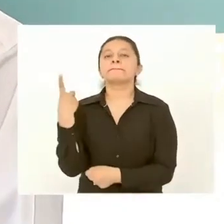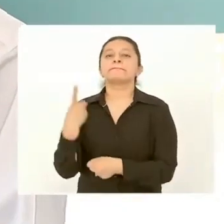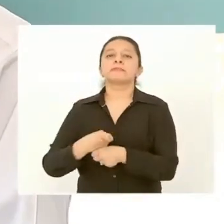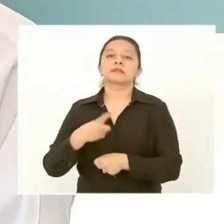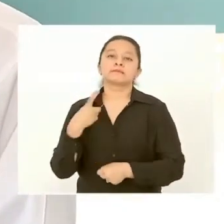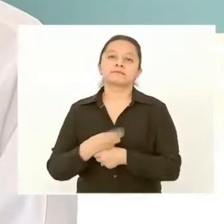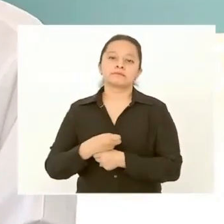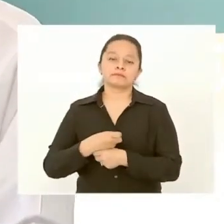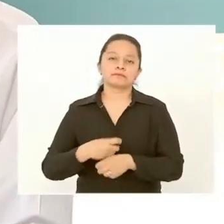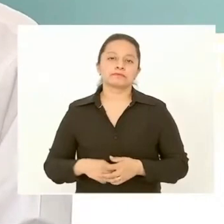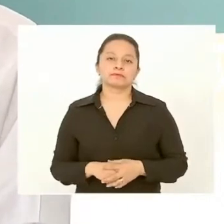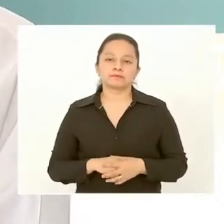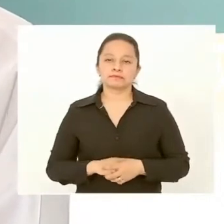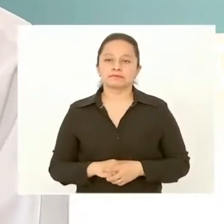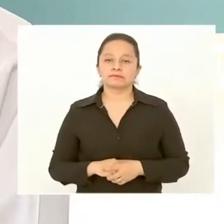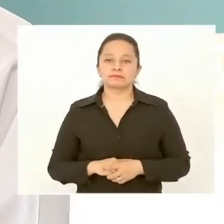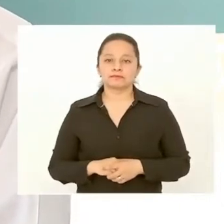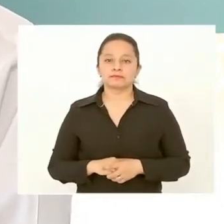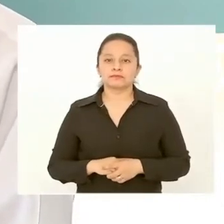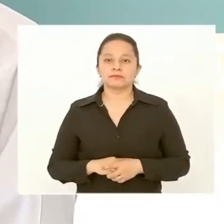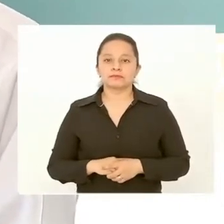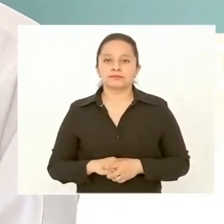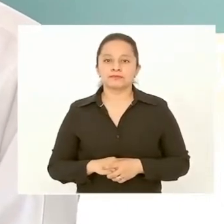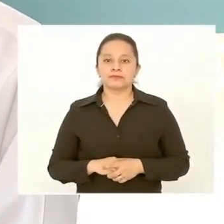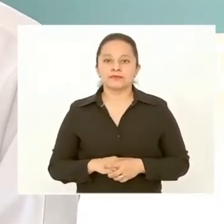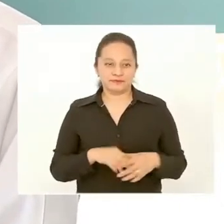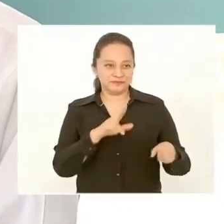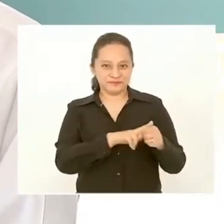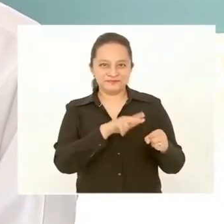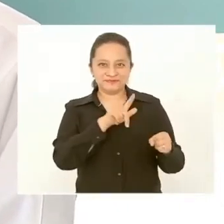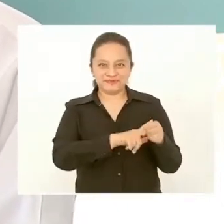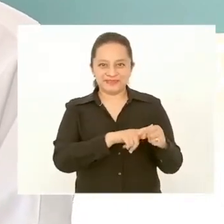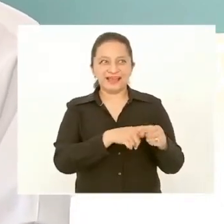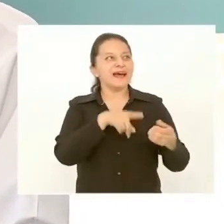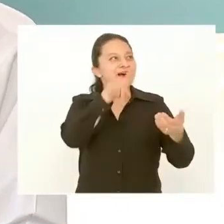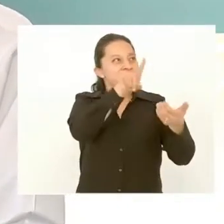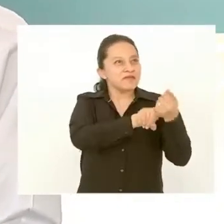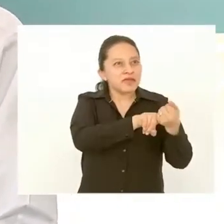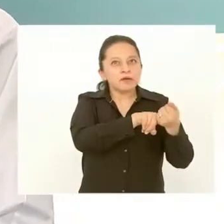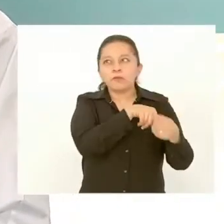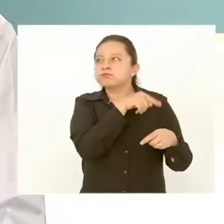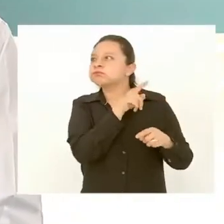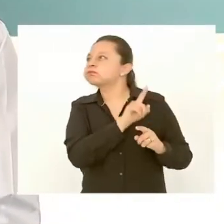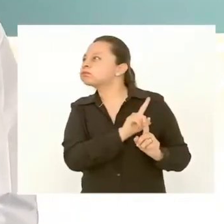acabamos de recorrer el hospital ojalá